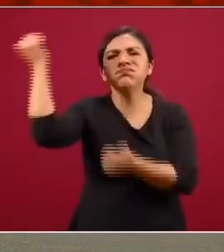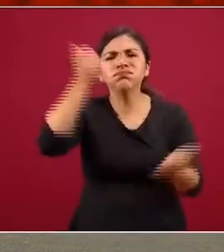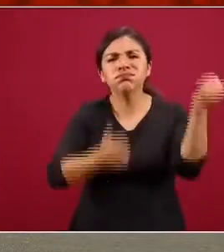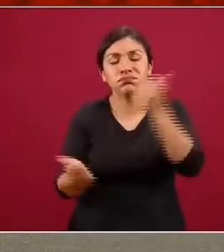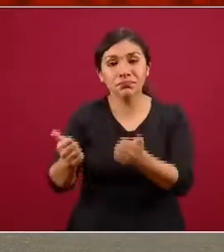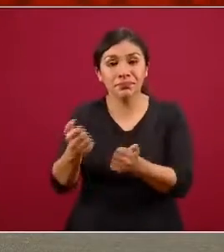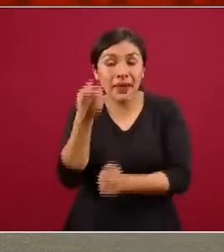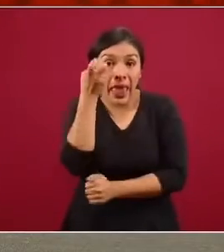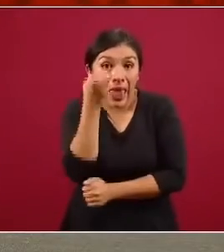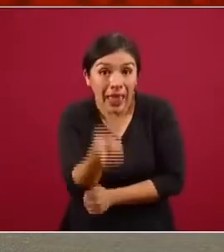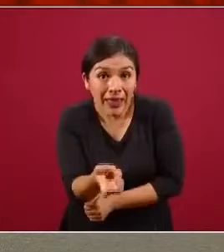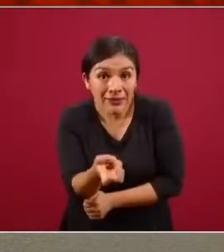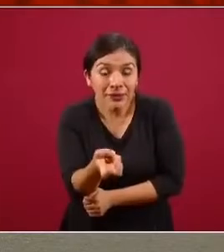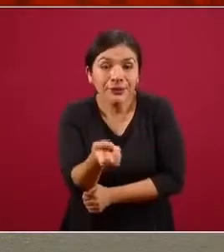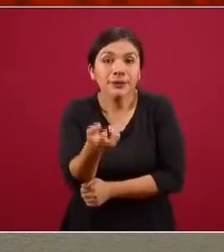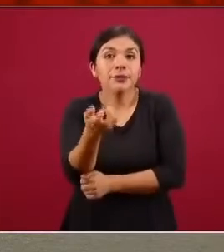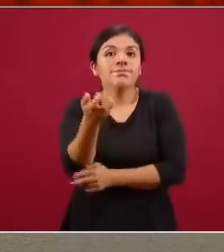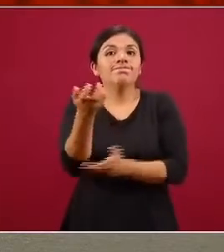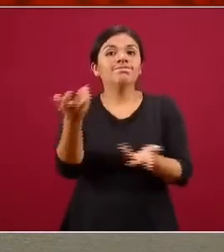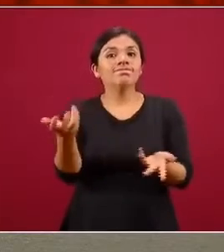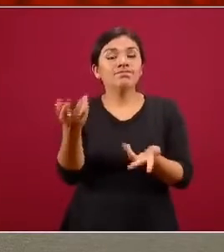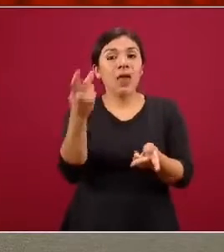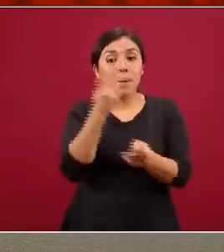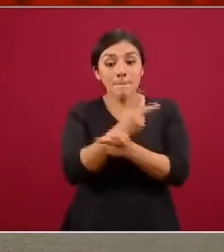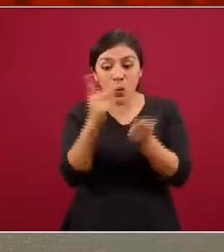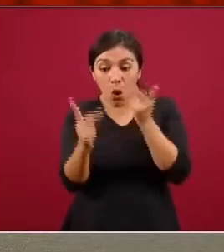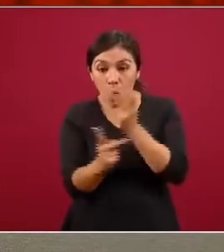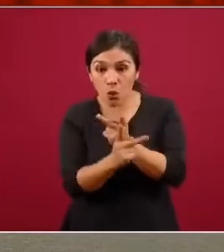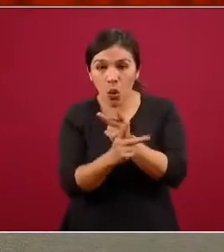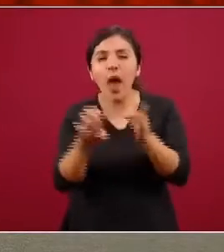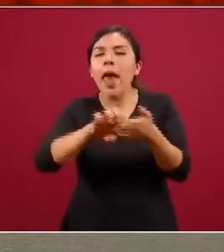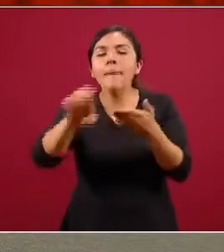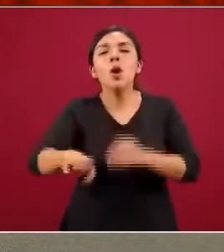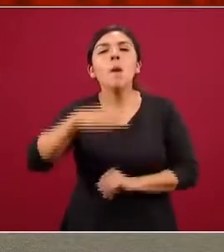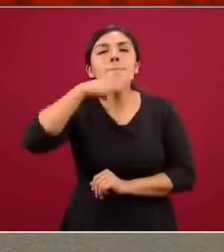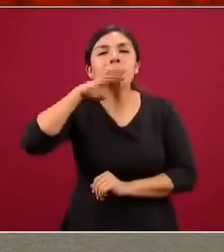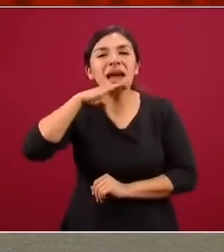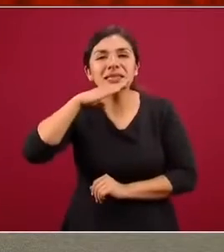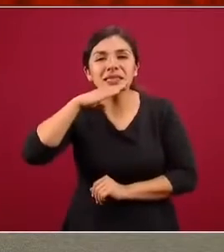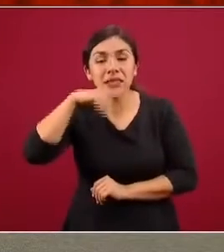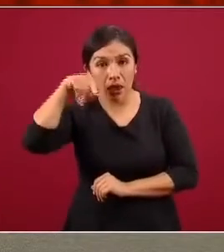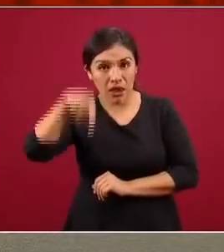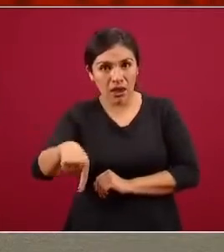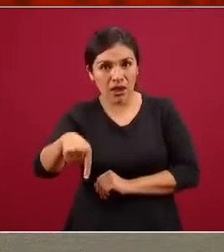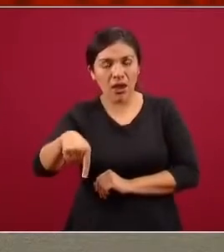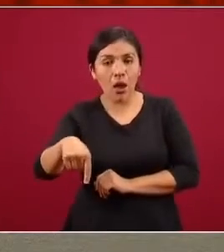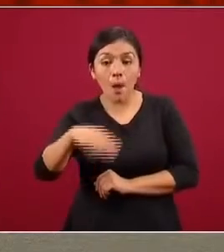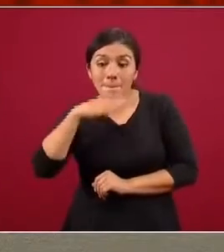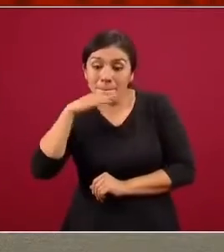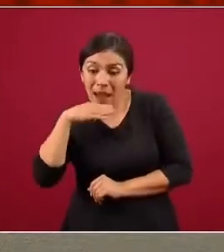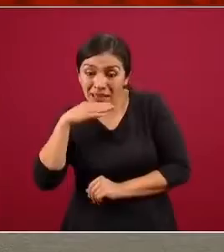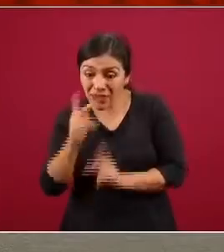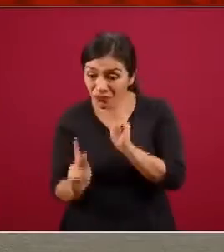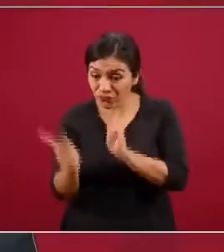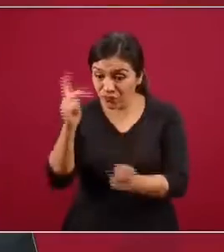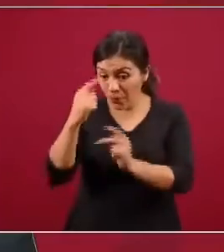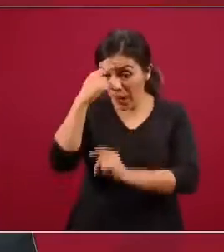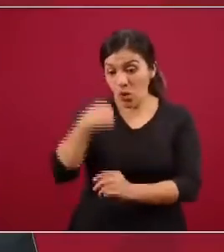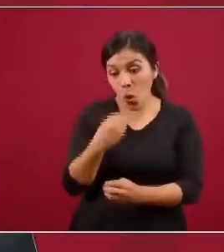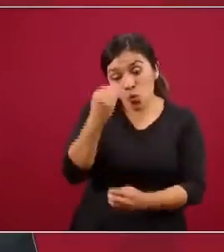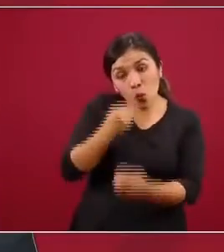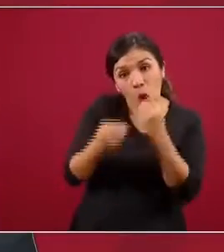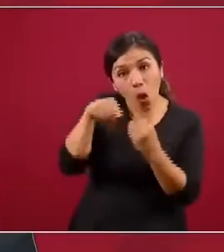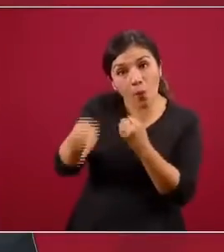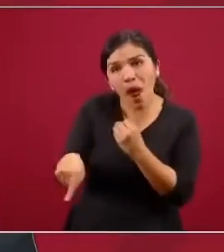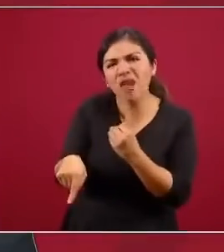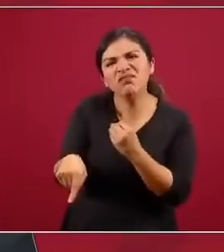esos mercados globales, los productos, por ejemplo el maíz, se empezaron a utilizar no para el consumo